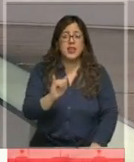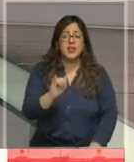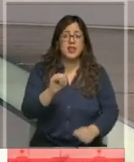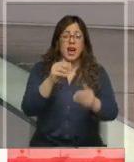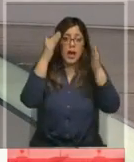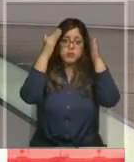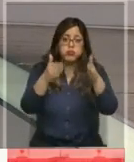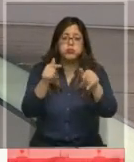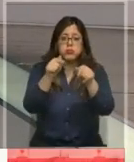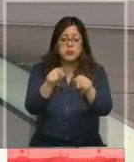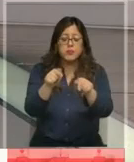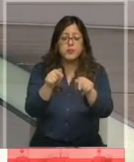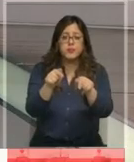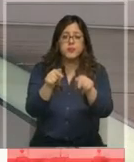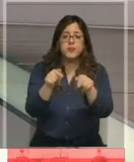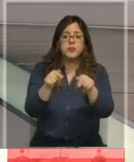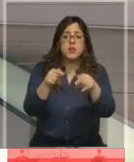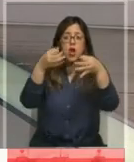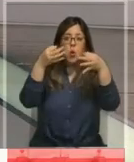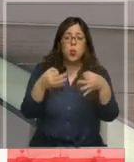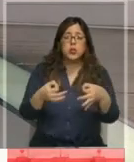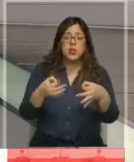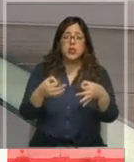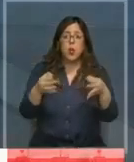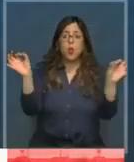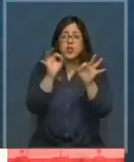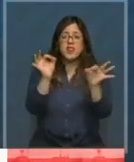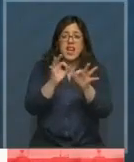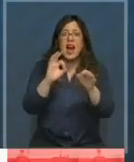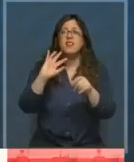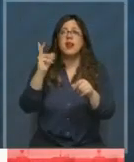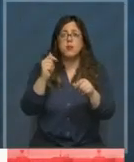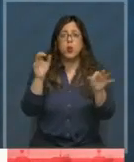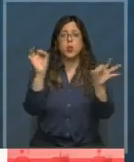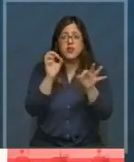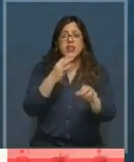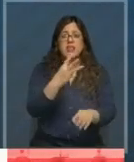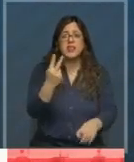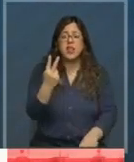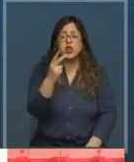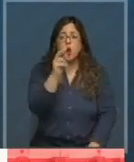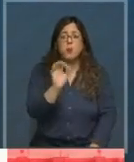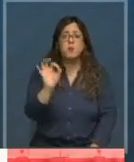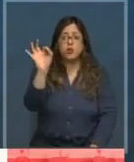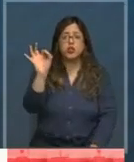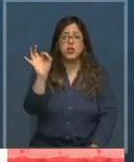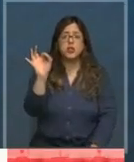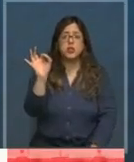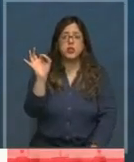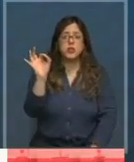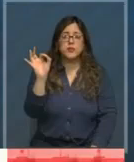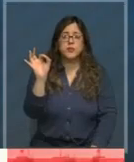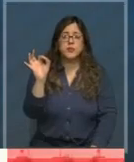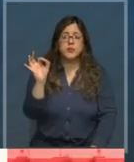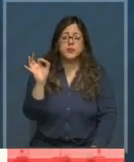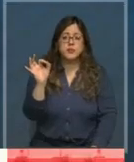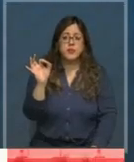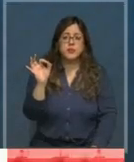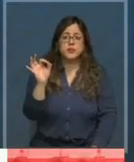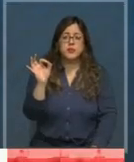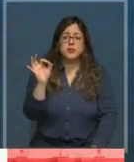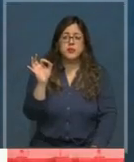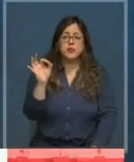Acá. Justificable, muy justificable, 32% en una pulso ciudadano. Claro,